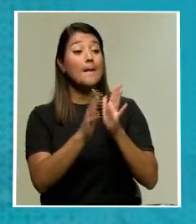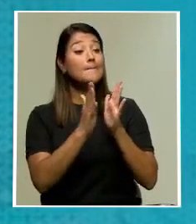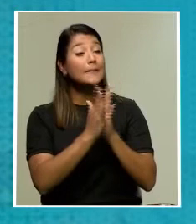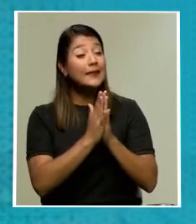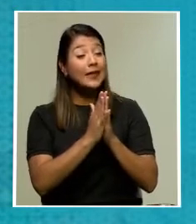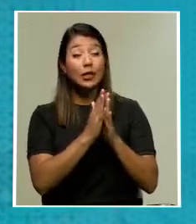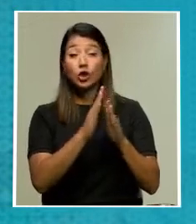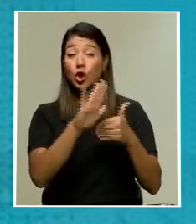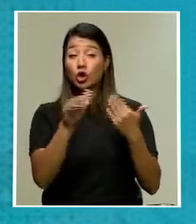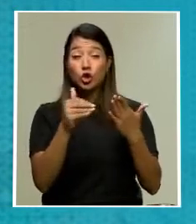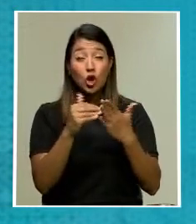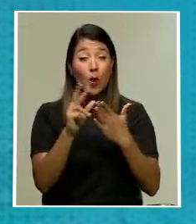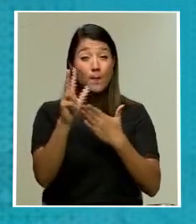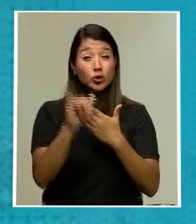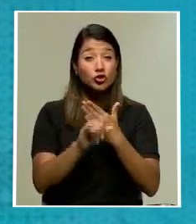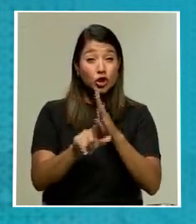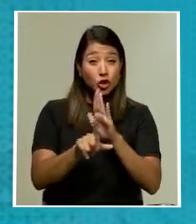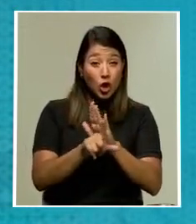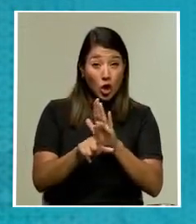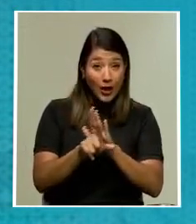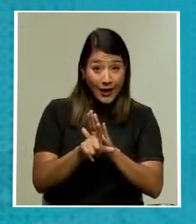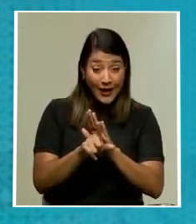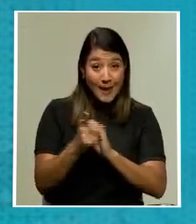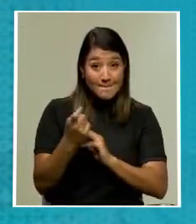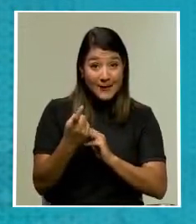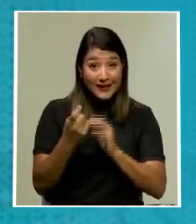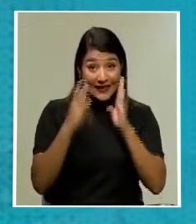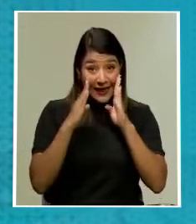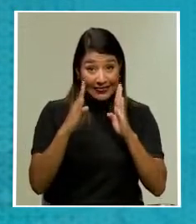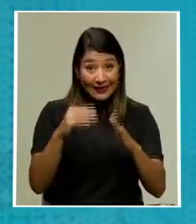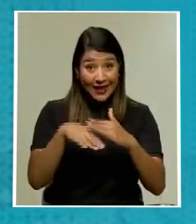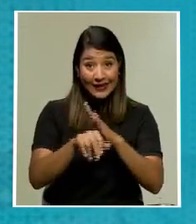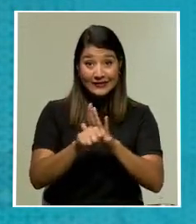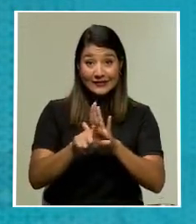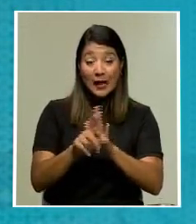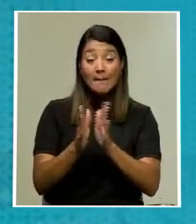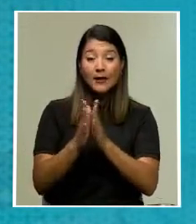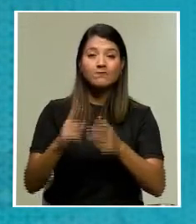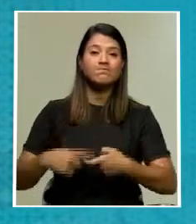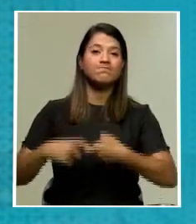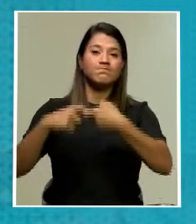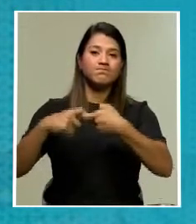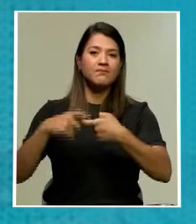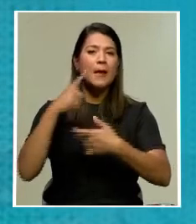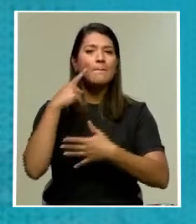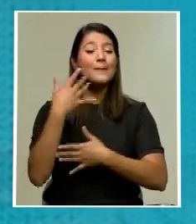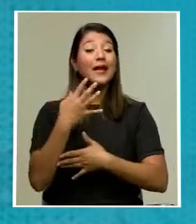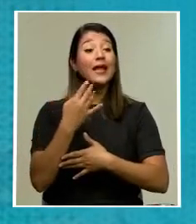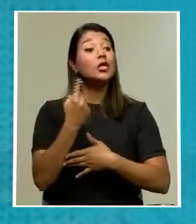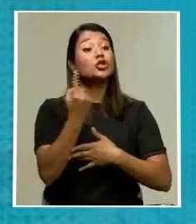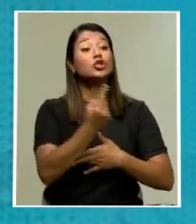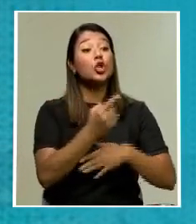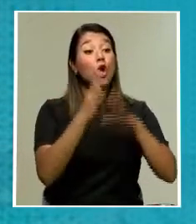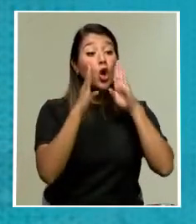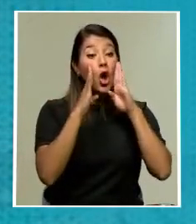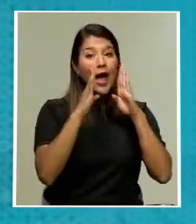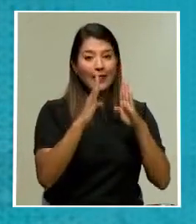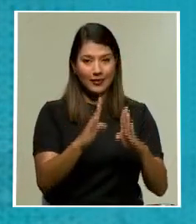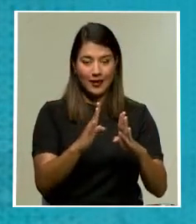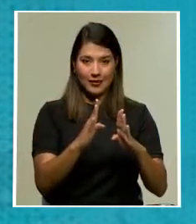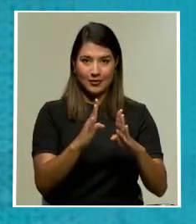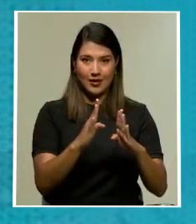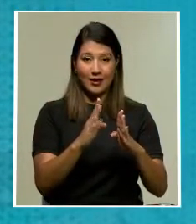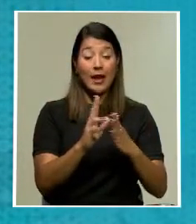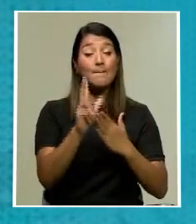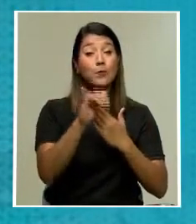de los expedientes que se encuentran en la corriente legislativa, esto con el mayor afán de poder contribuir al proceso de